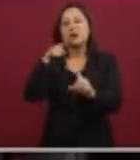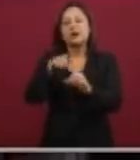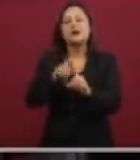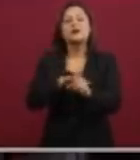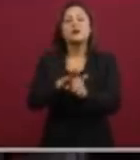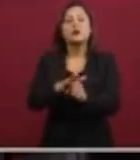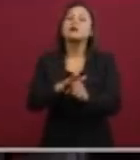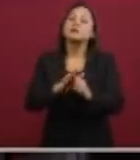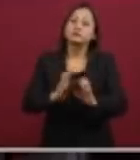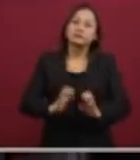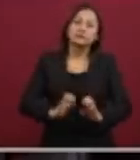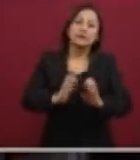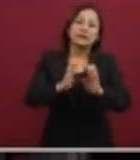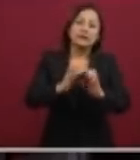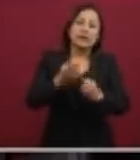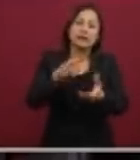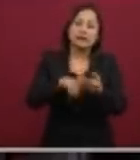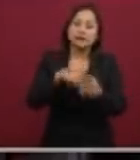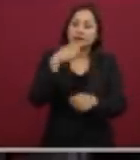Una orden de pago